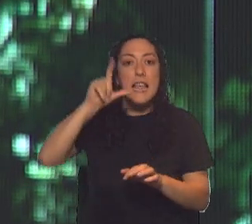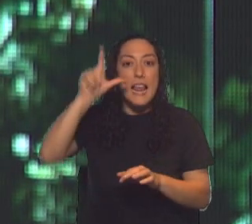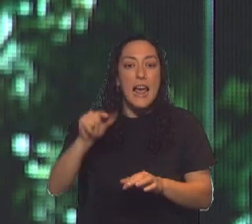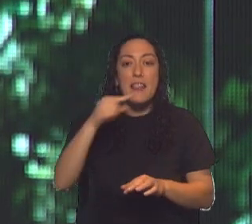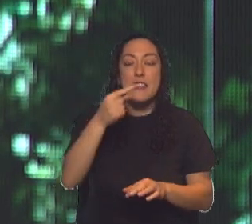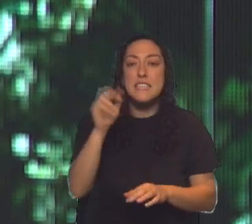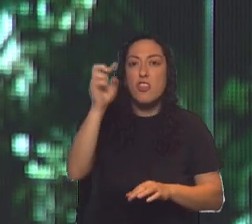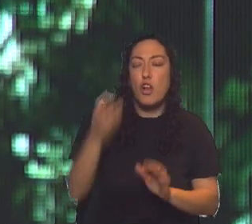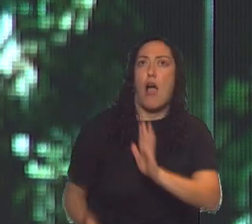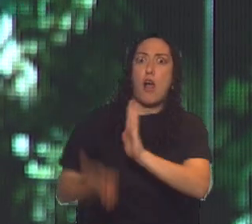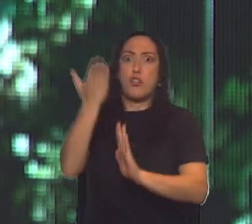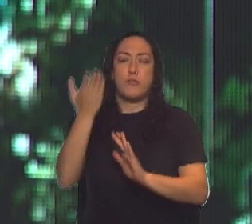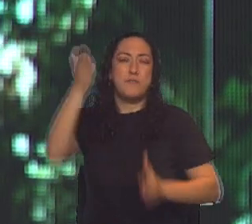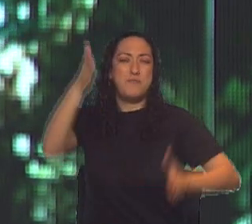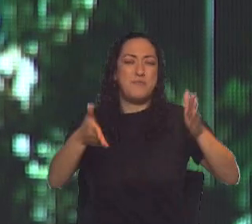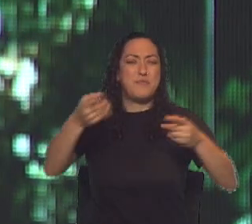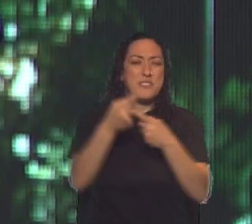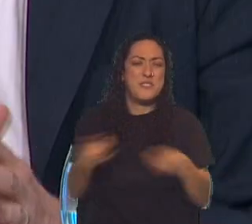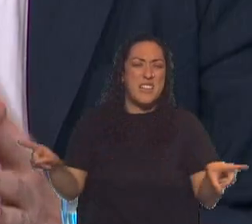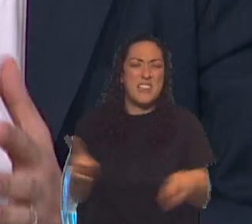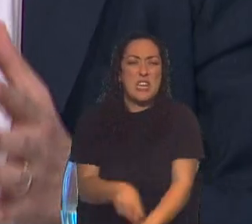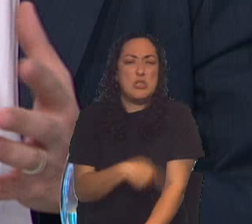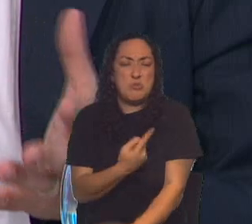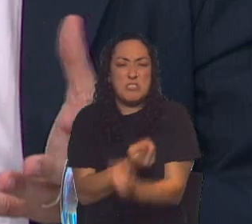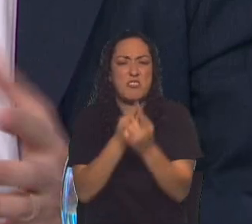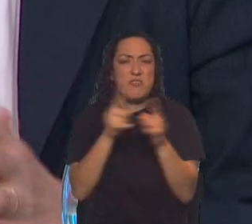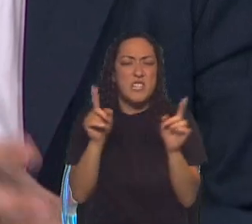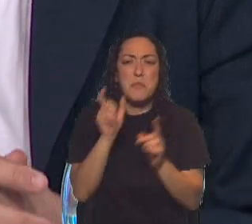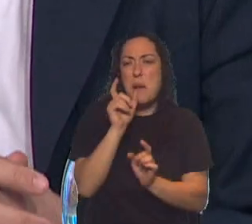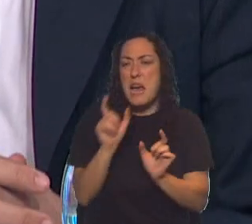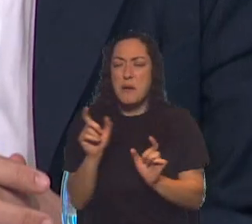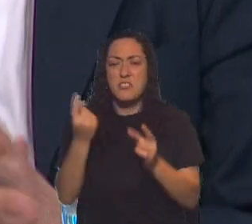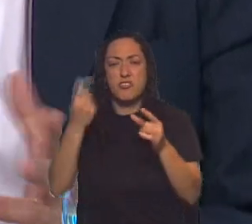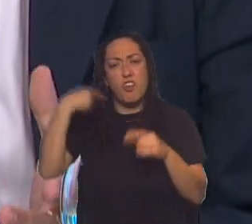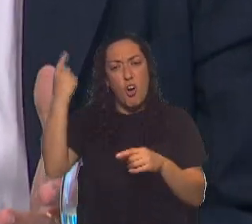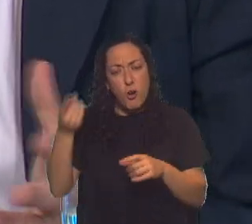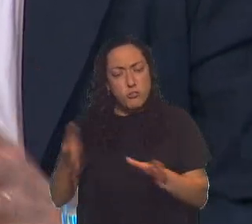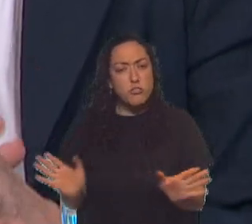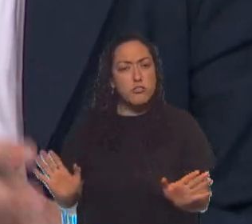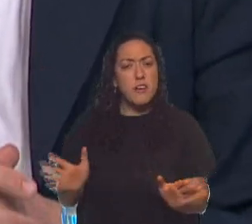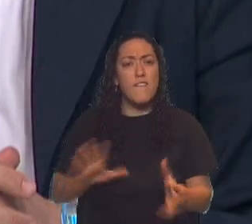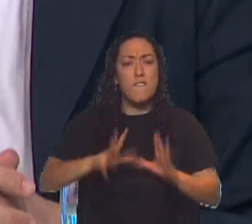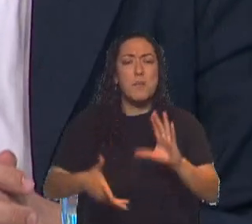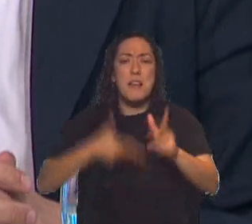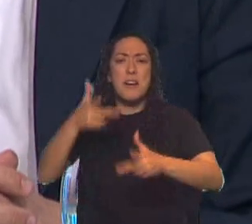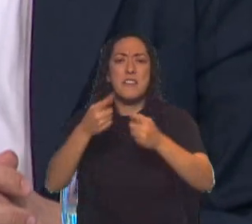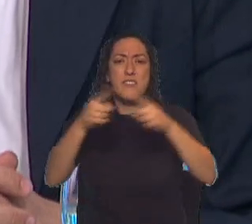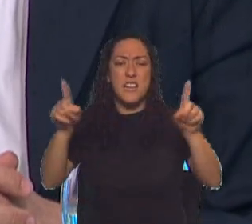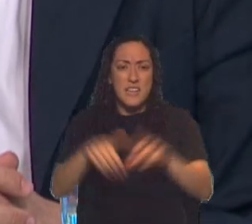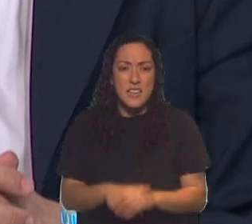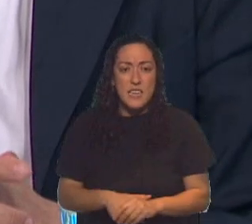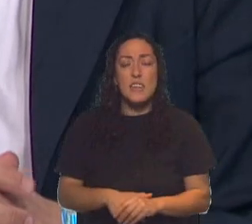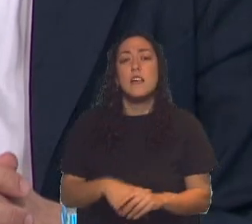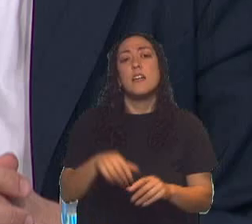recontra alto otros tiempos otras costumbres pasa que hay gente que está al lado palabras que estuvo también asando a cabalo